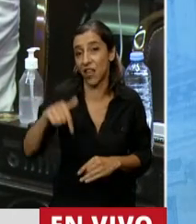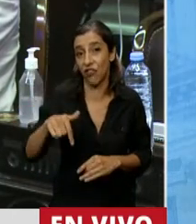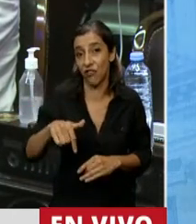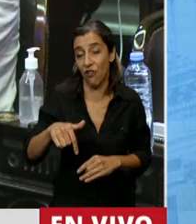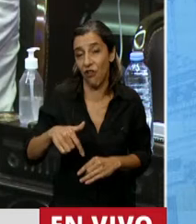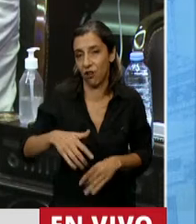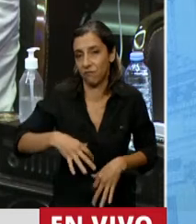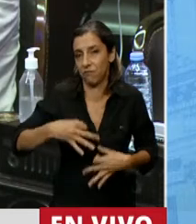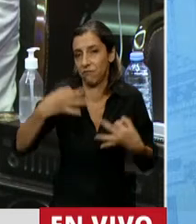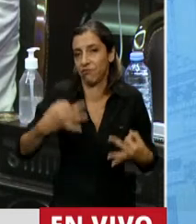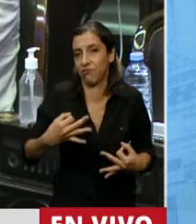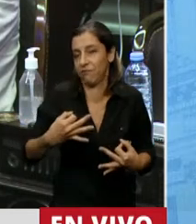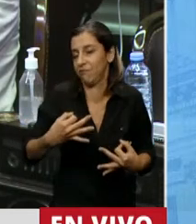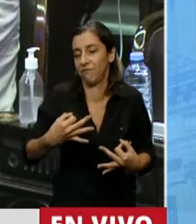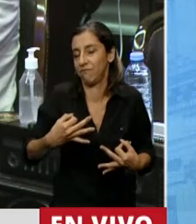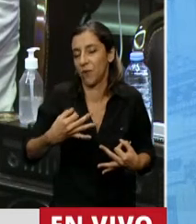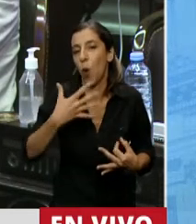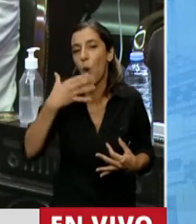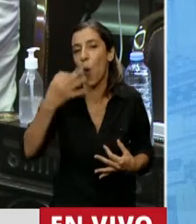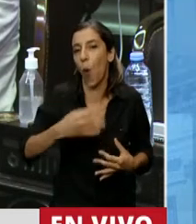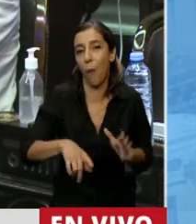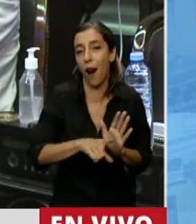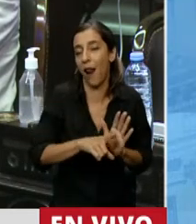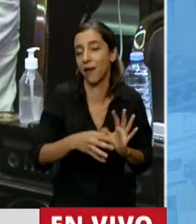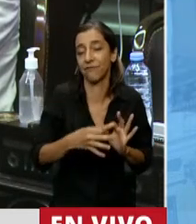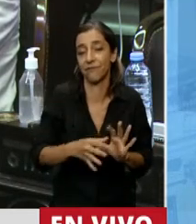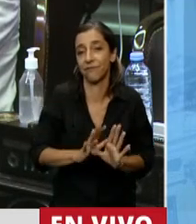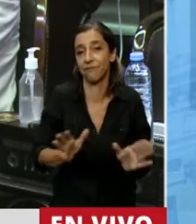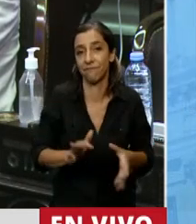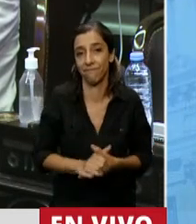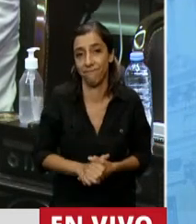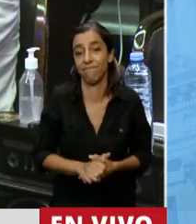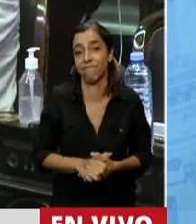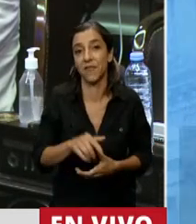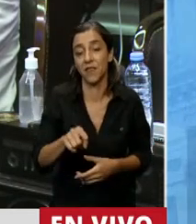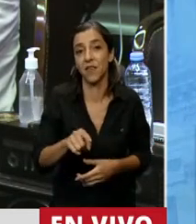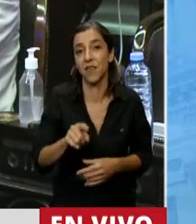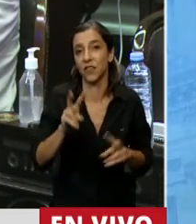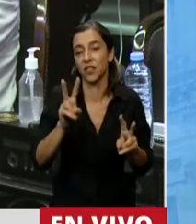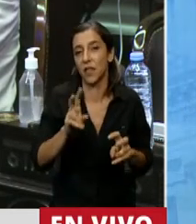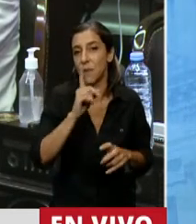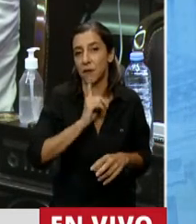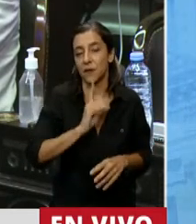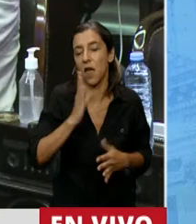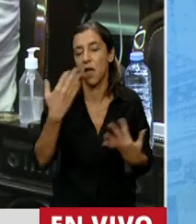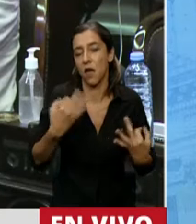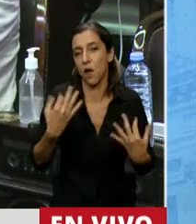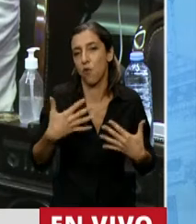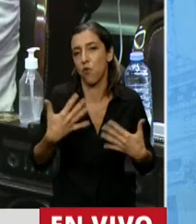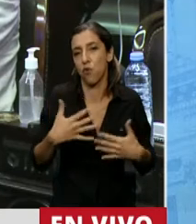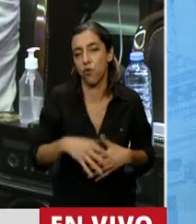concreta y lo hace en ley. ¿Y por qué digo de hablar de la seriedad de este tema? Porque el sistema